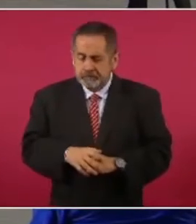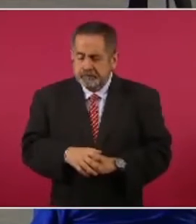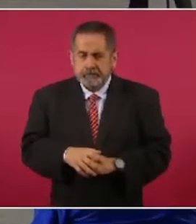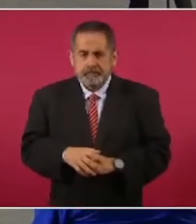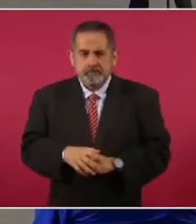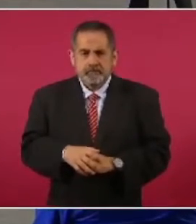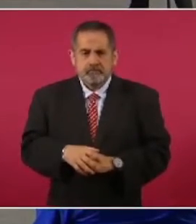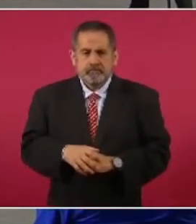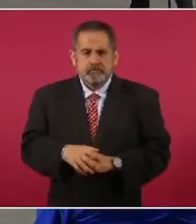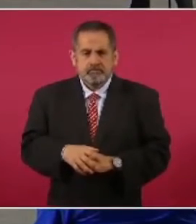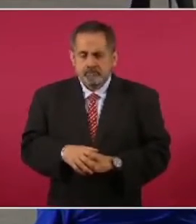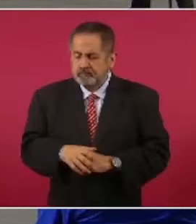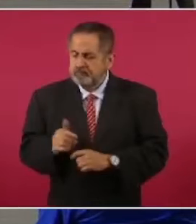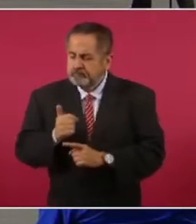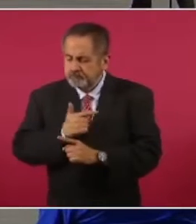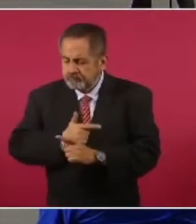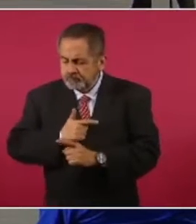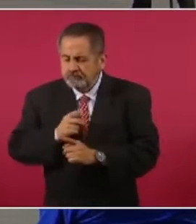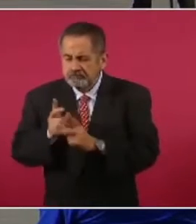Mucho gusto.